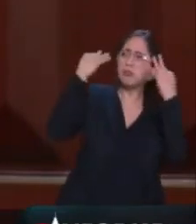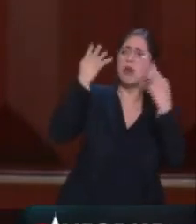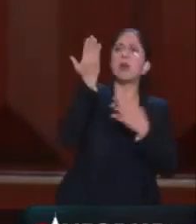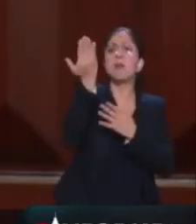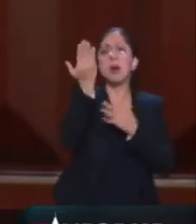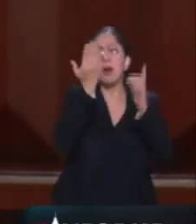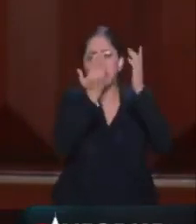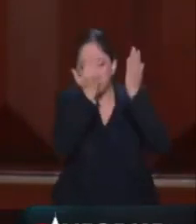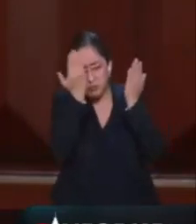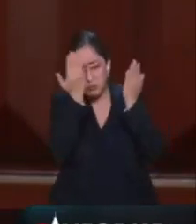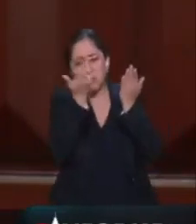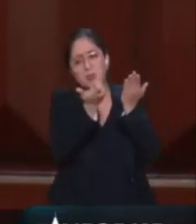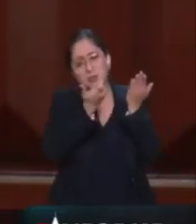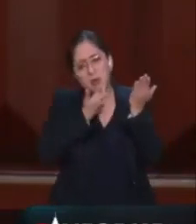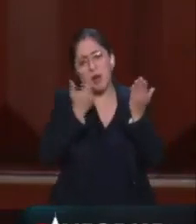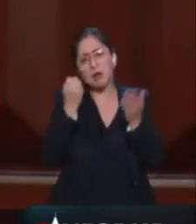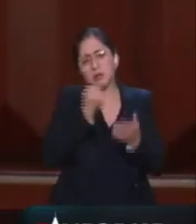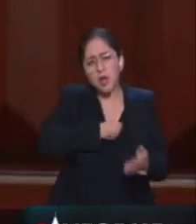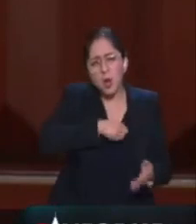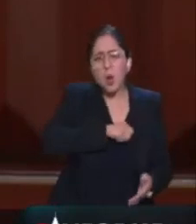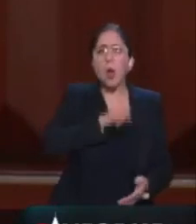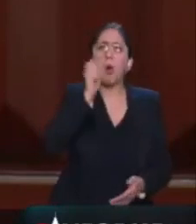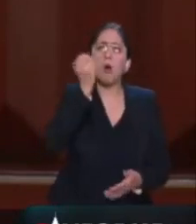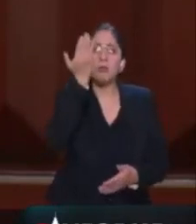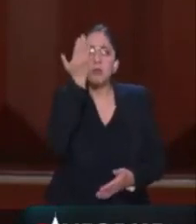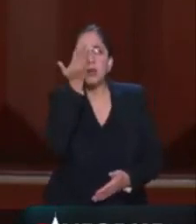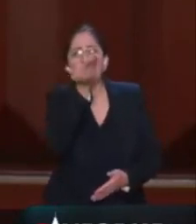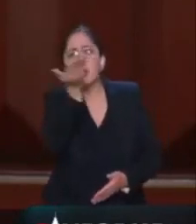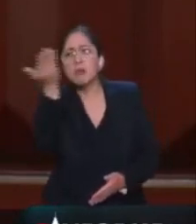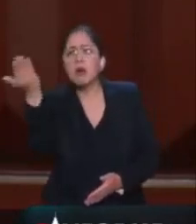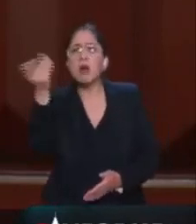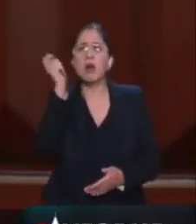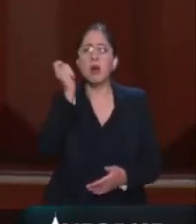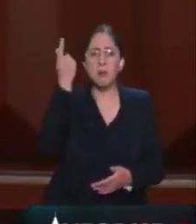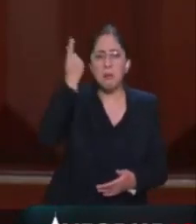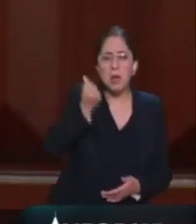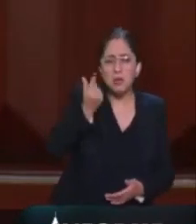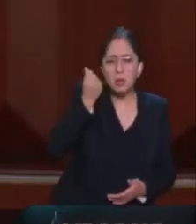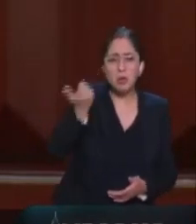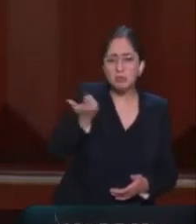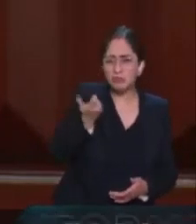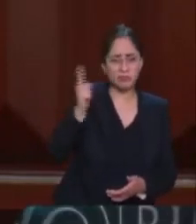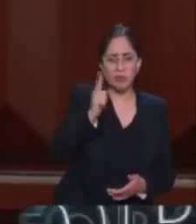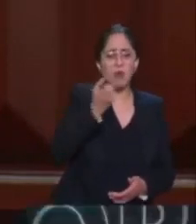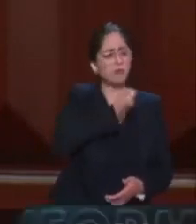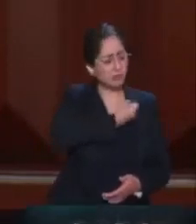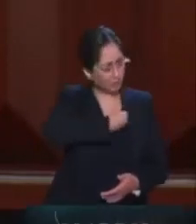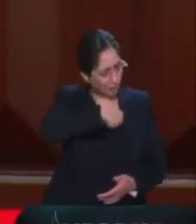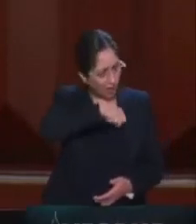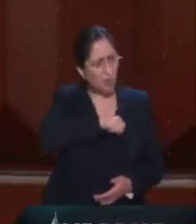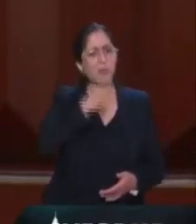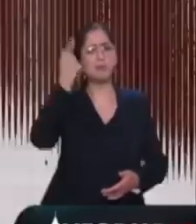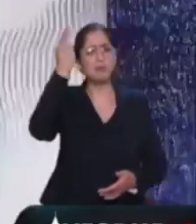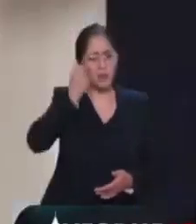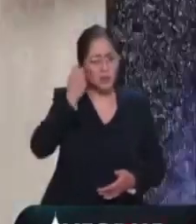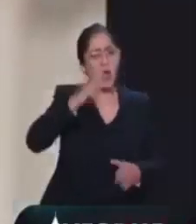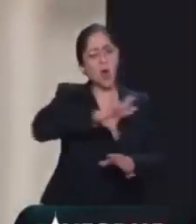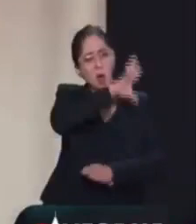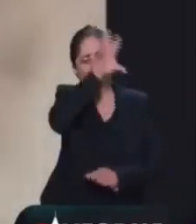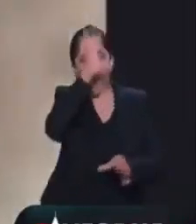para tener una pensión digna. La salud y las pensiones serán universales con una cobertura